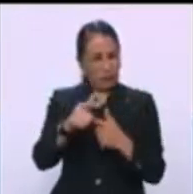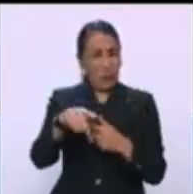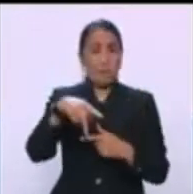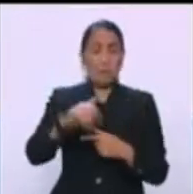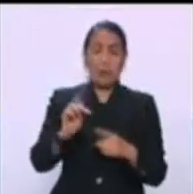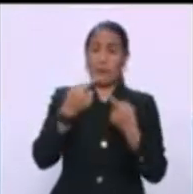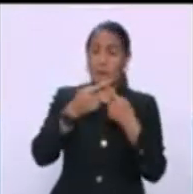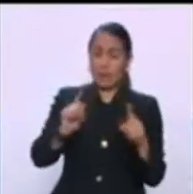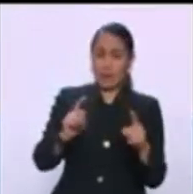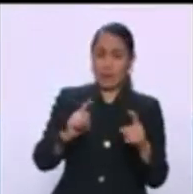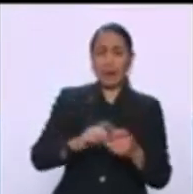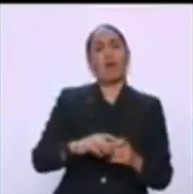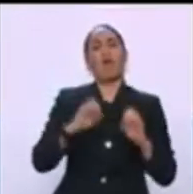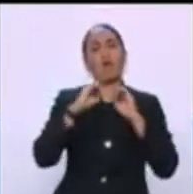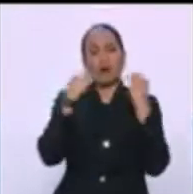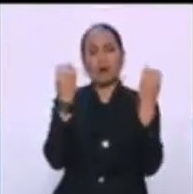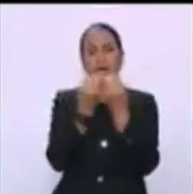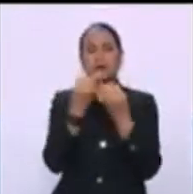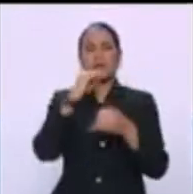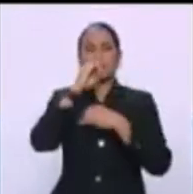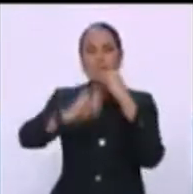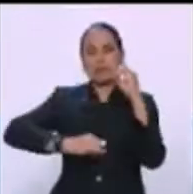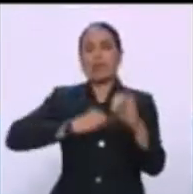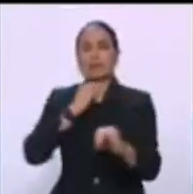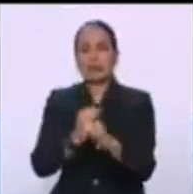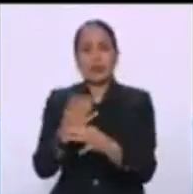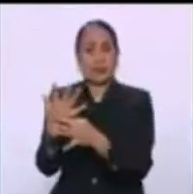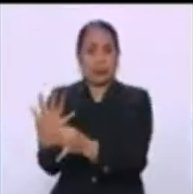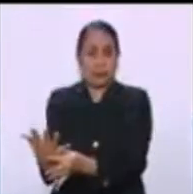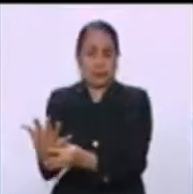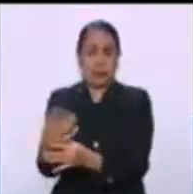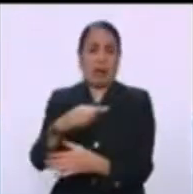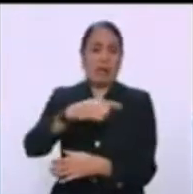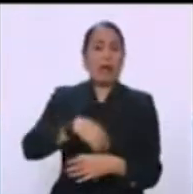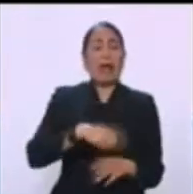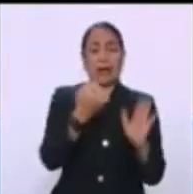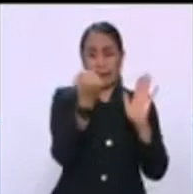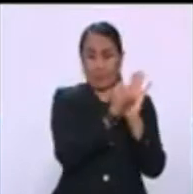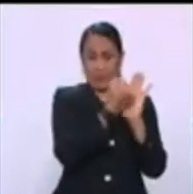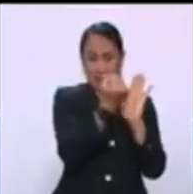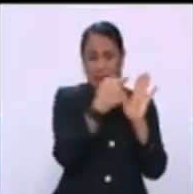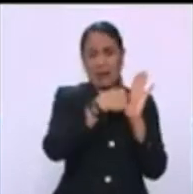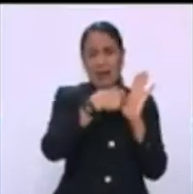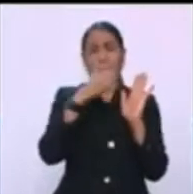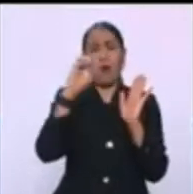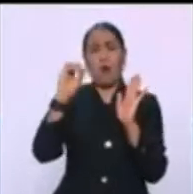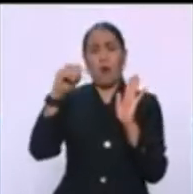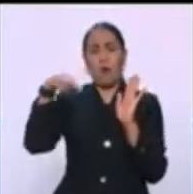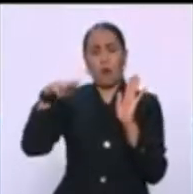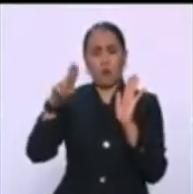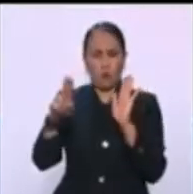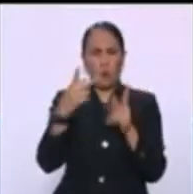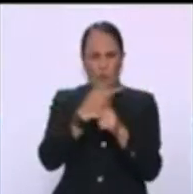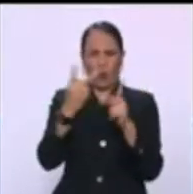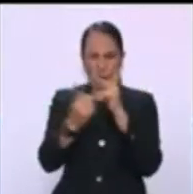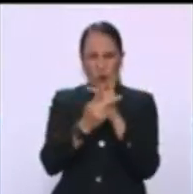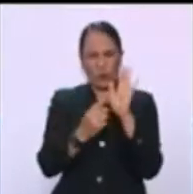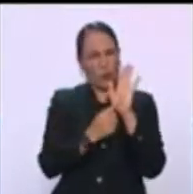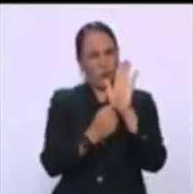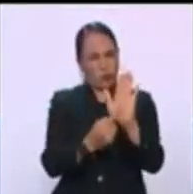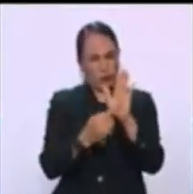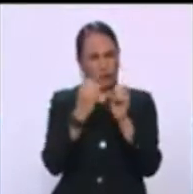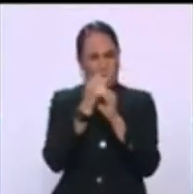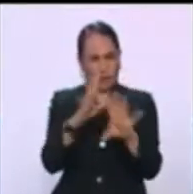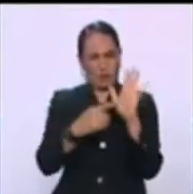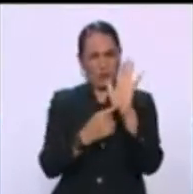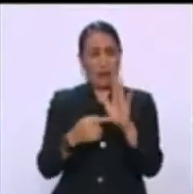organismo internacional dijera, porque esto del etiquetado está avalado por la ONU, lo ignoraron. Y estamos